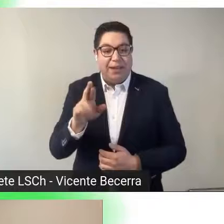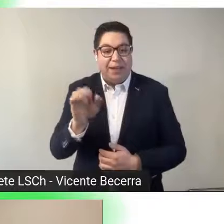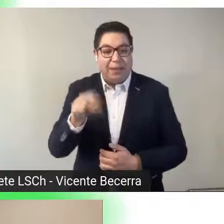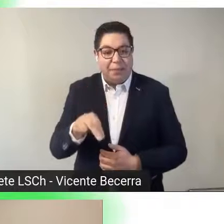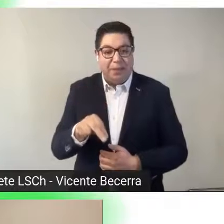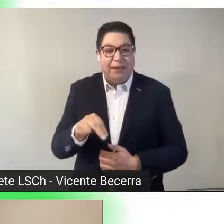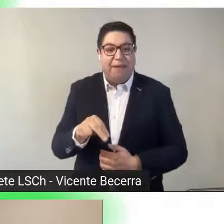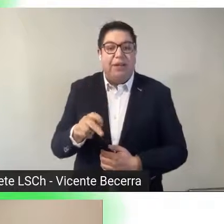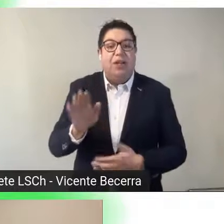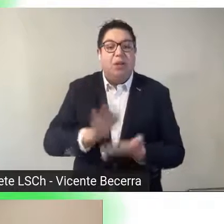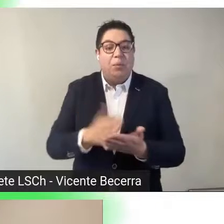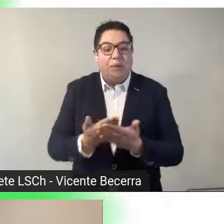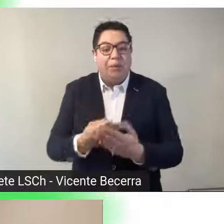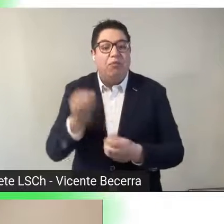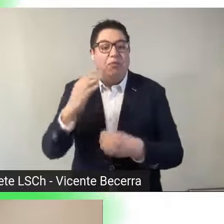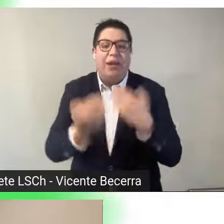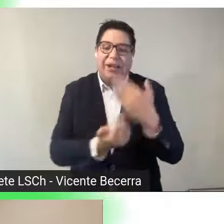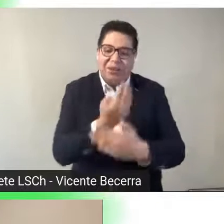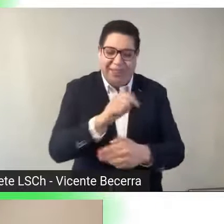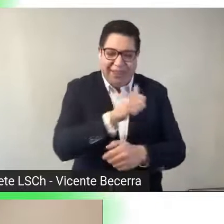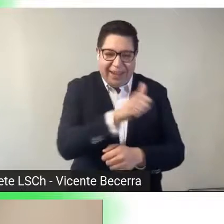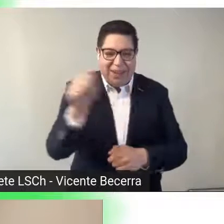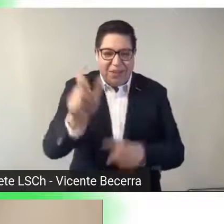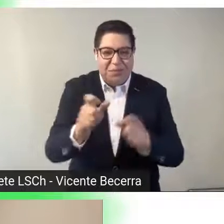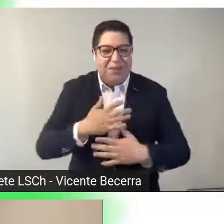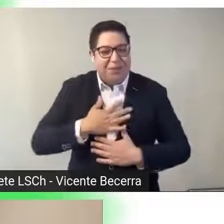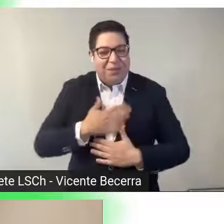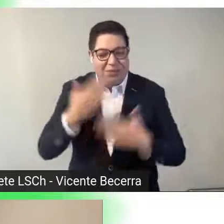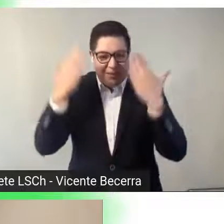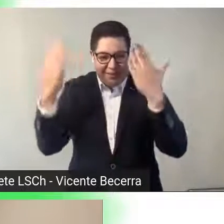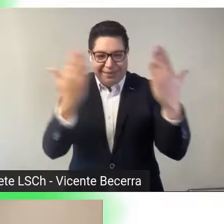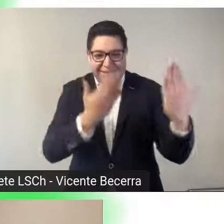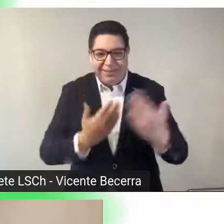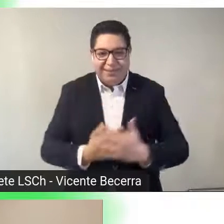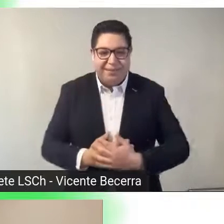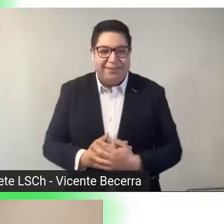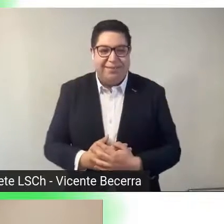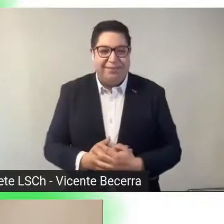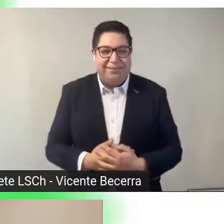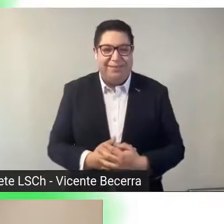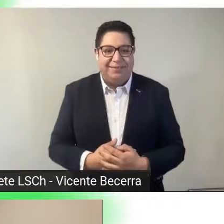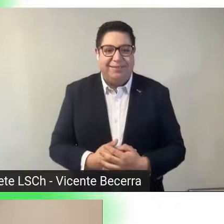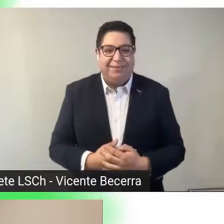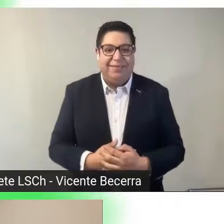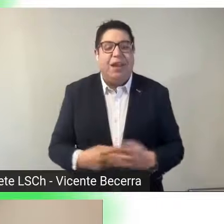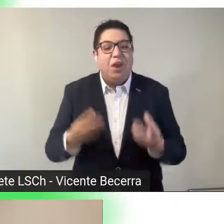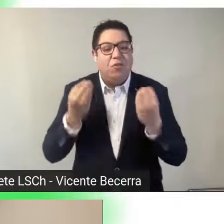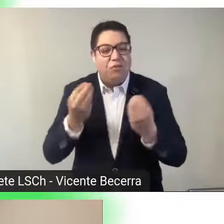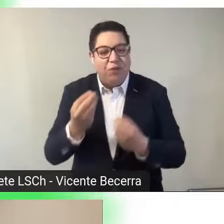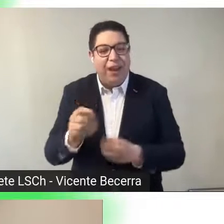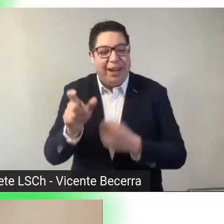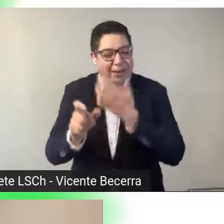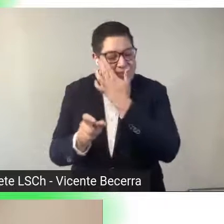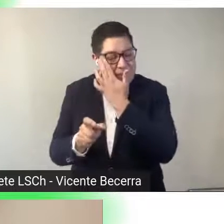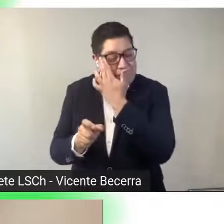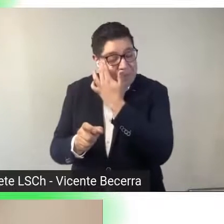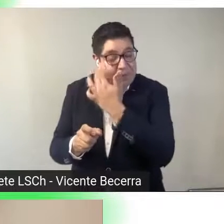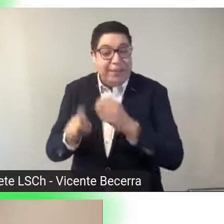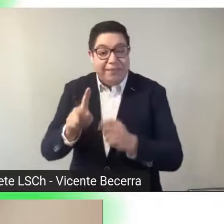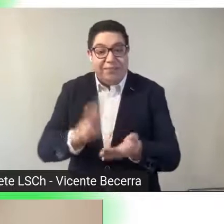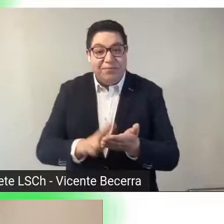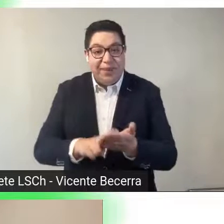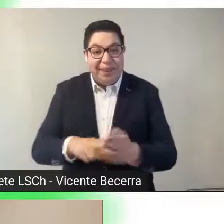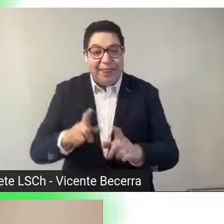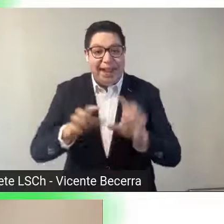estás? Muy buenos días a todos, un gusto poder saludarlos. Qué bueno tenerte, de verdad muchas gracias por